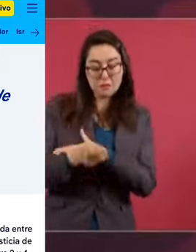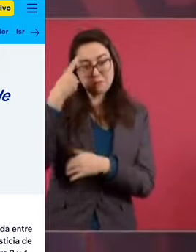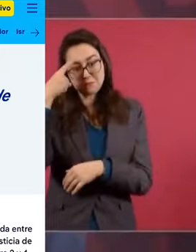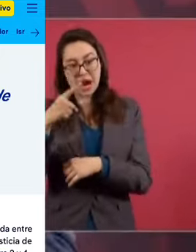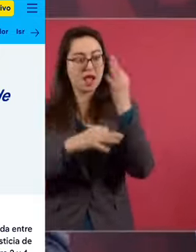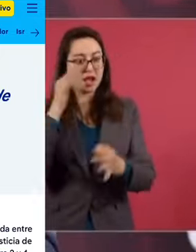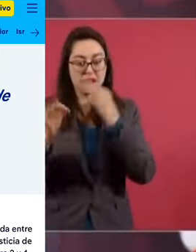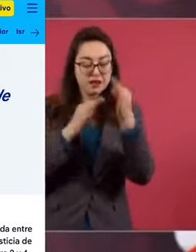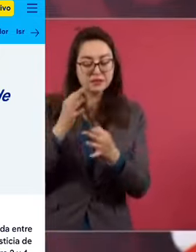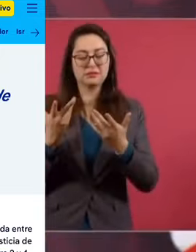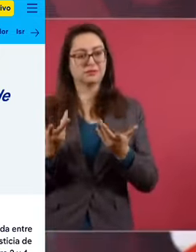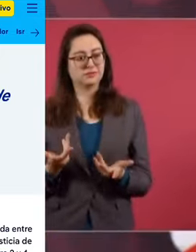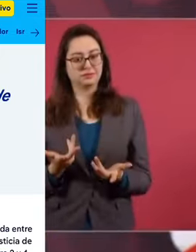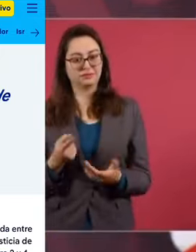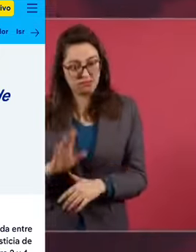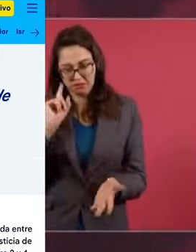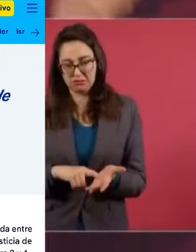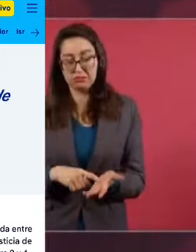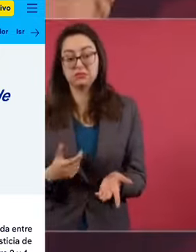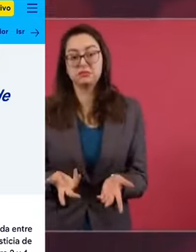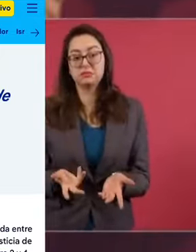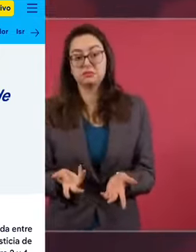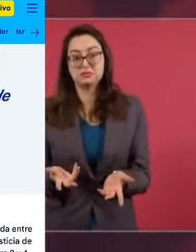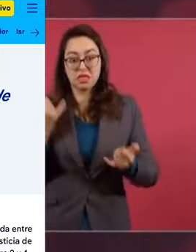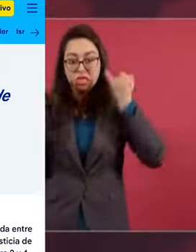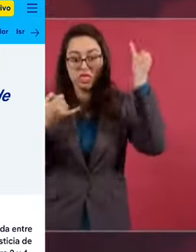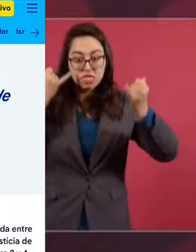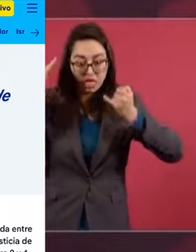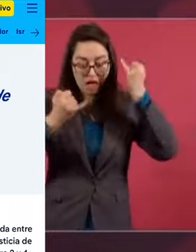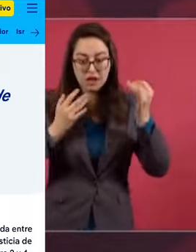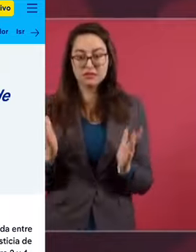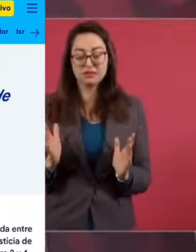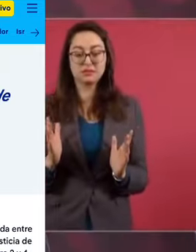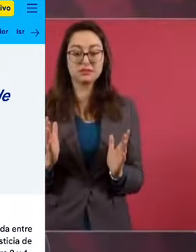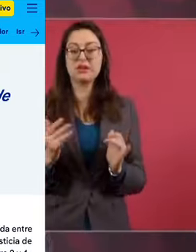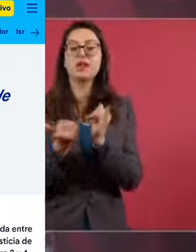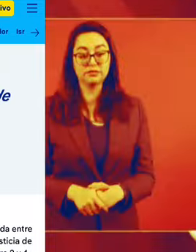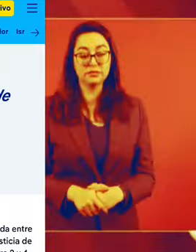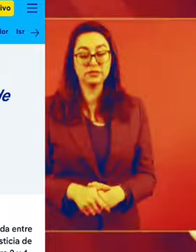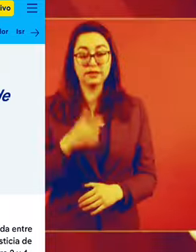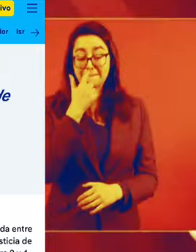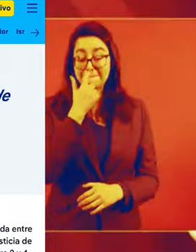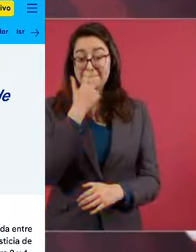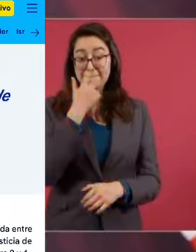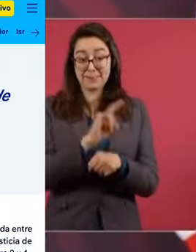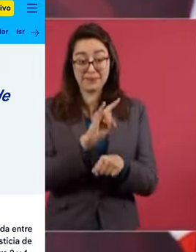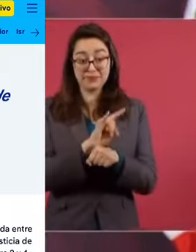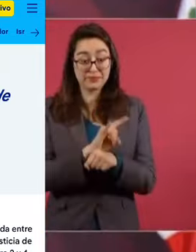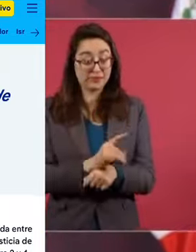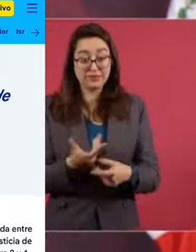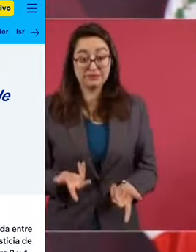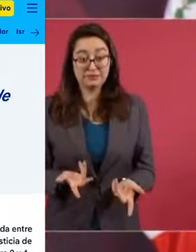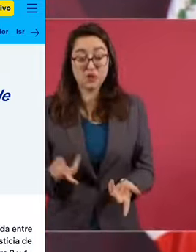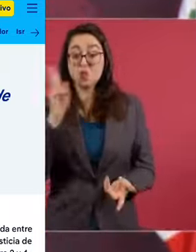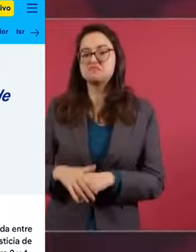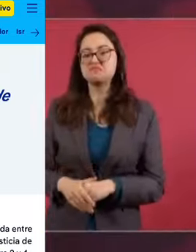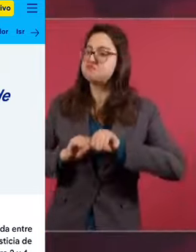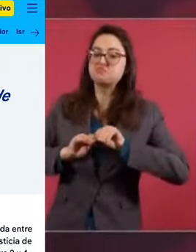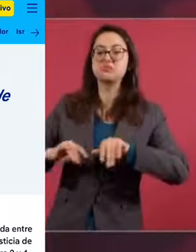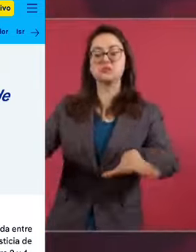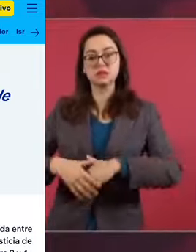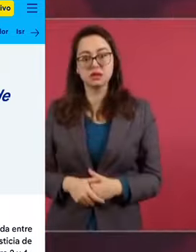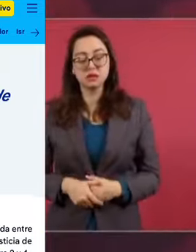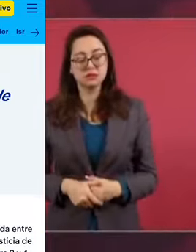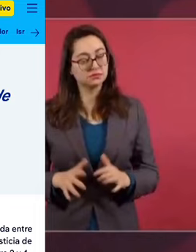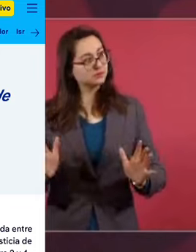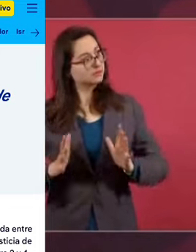la delincuencia del grupo Sinaloa, y arman al estilo Loret de Mola todo un montaje, sin ninguna prueba. ¿A qué